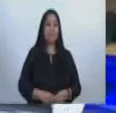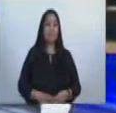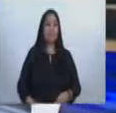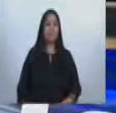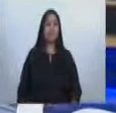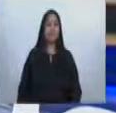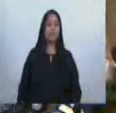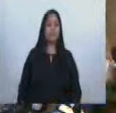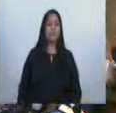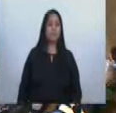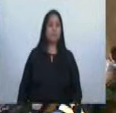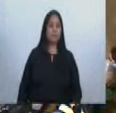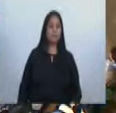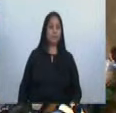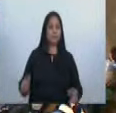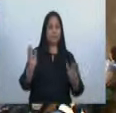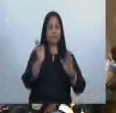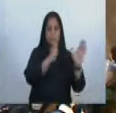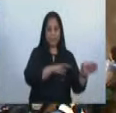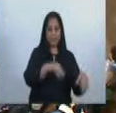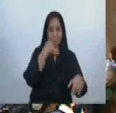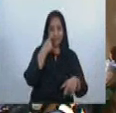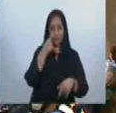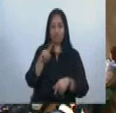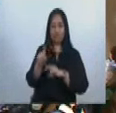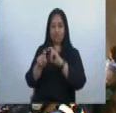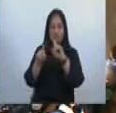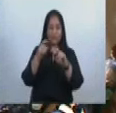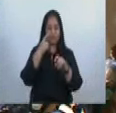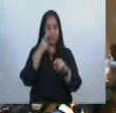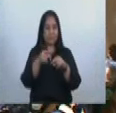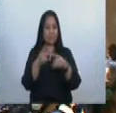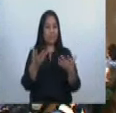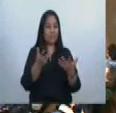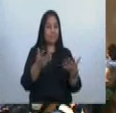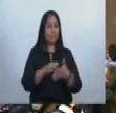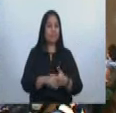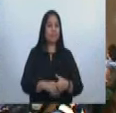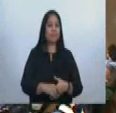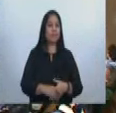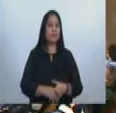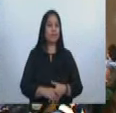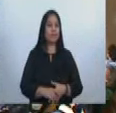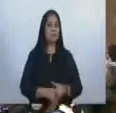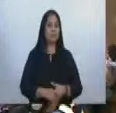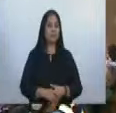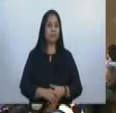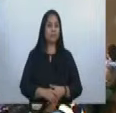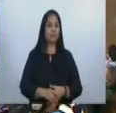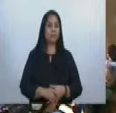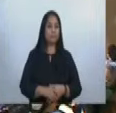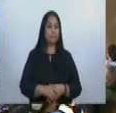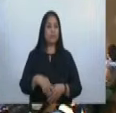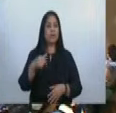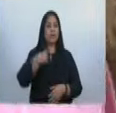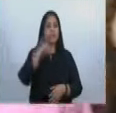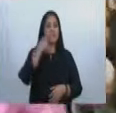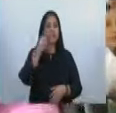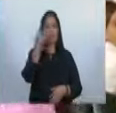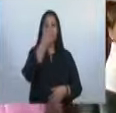muevo ahora para este otro bloque a ver vámonos para acá contigo